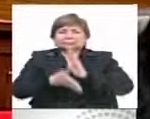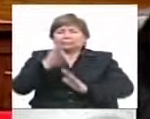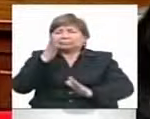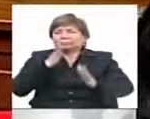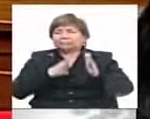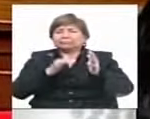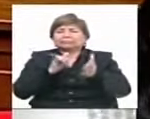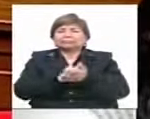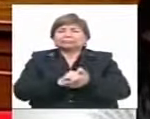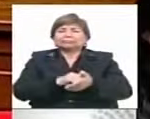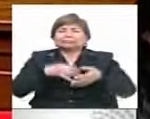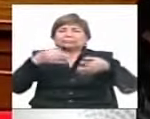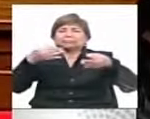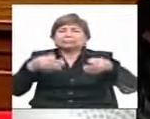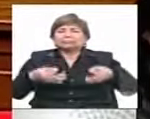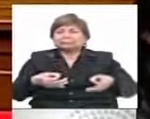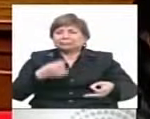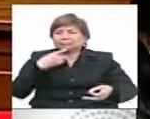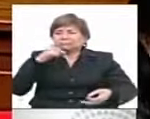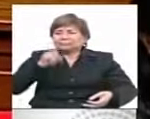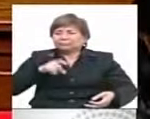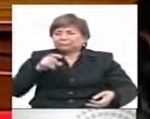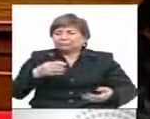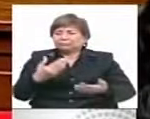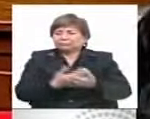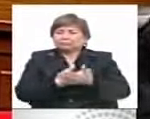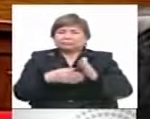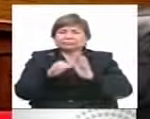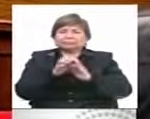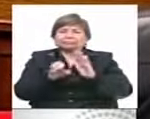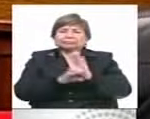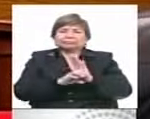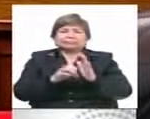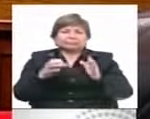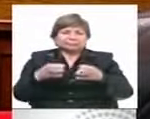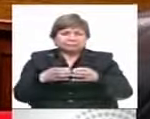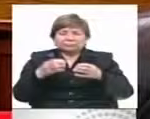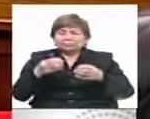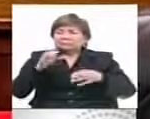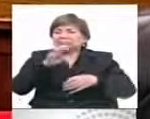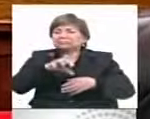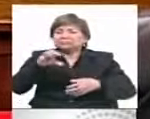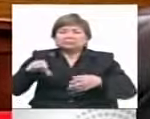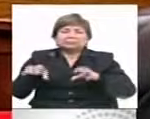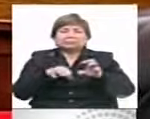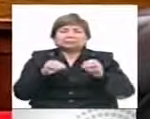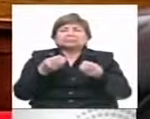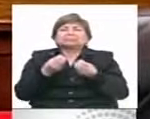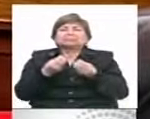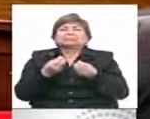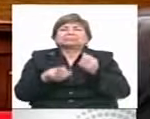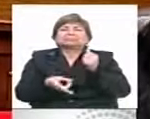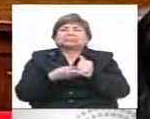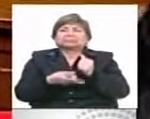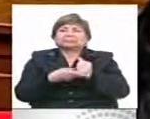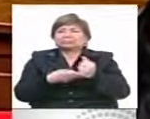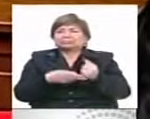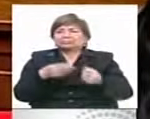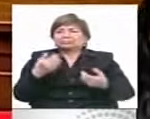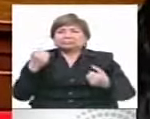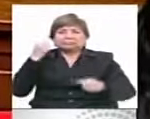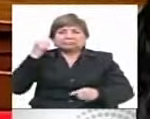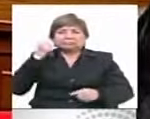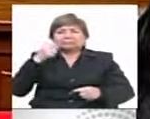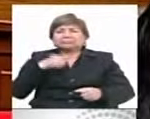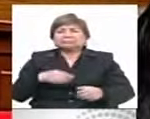Es simplemente una realidad. Por eso es necesaria una nueva constitución y el pueblo lo va a hacer. Porque la única manera de garantizar los derechos de los